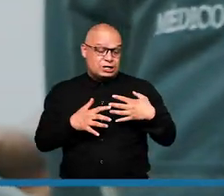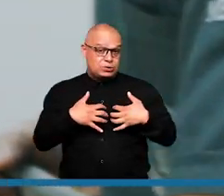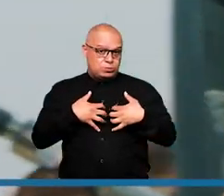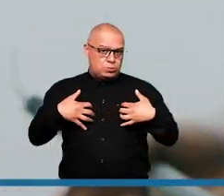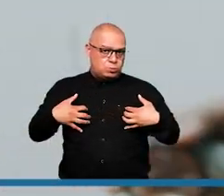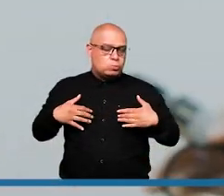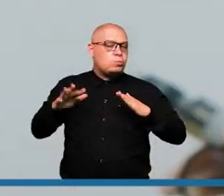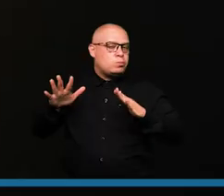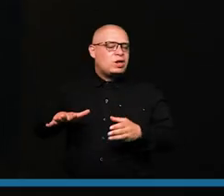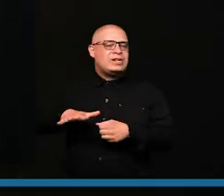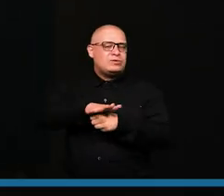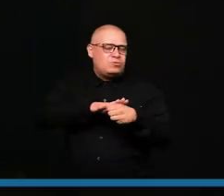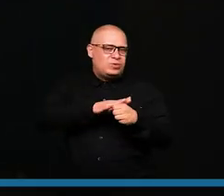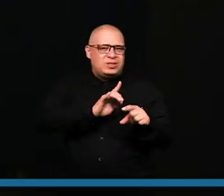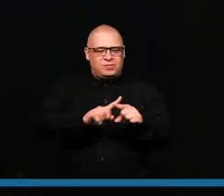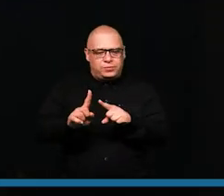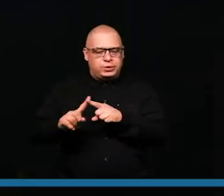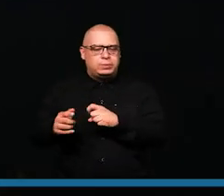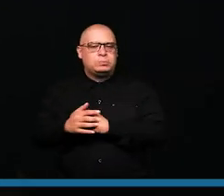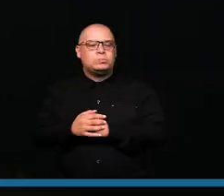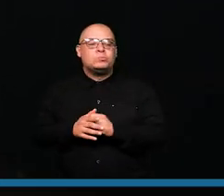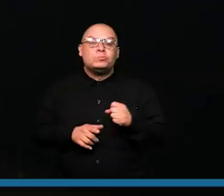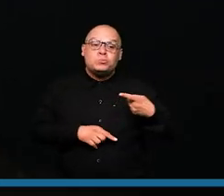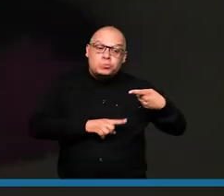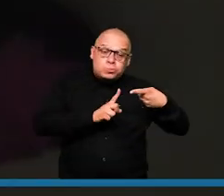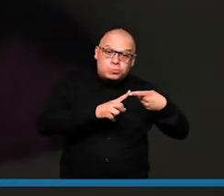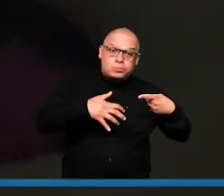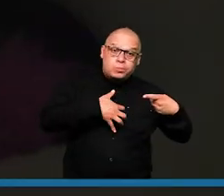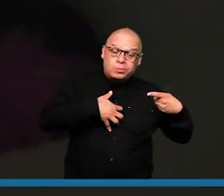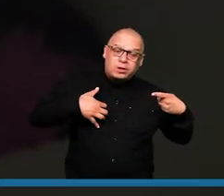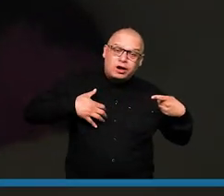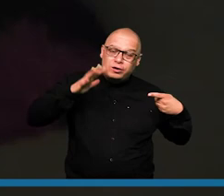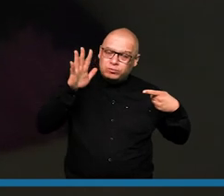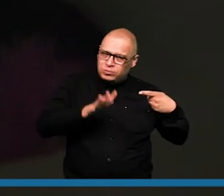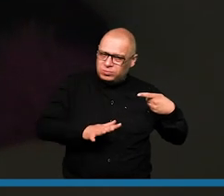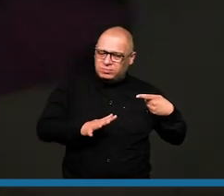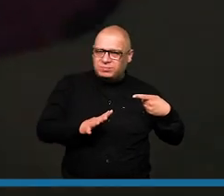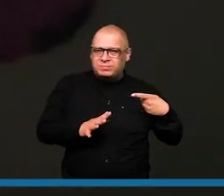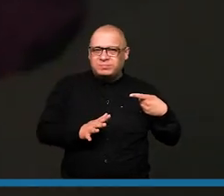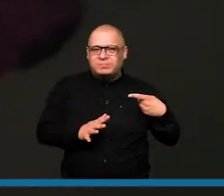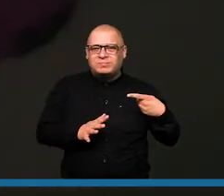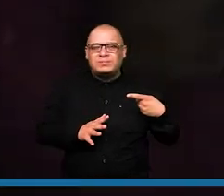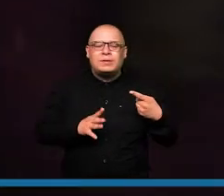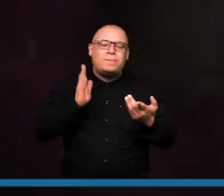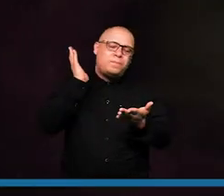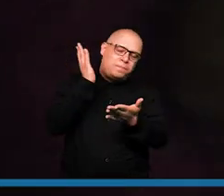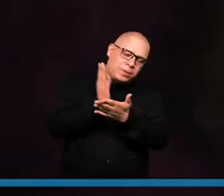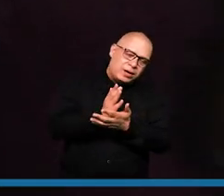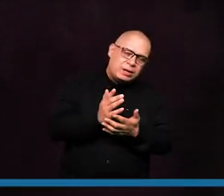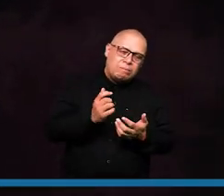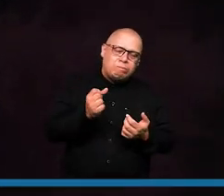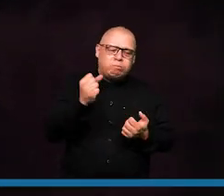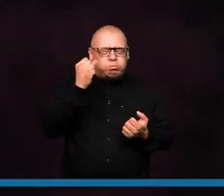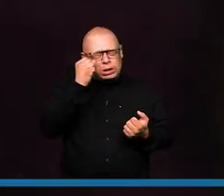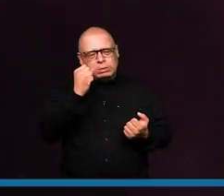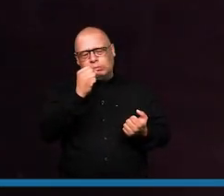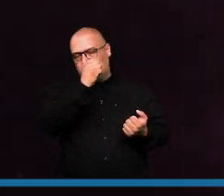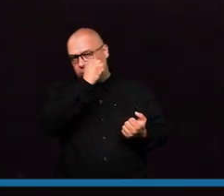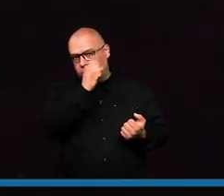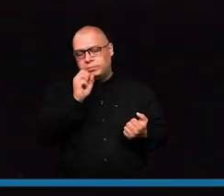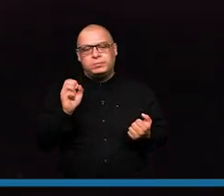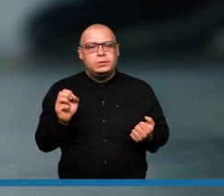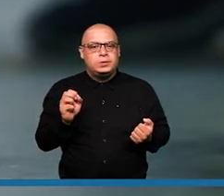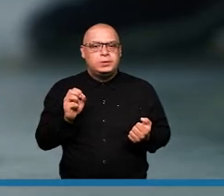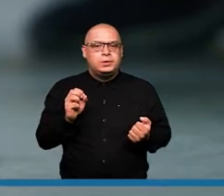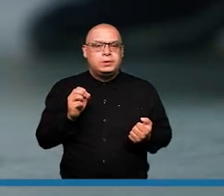casuísticas diferentes, una tenía una historia previa de trauma, pues pueden sufrir lesiones en donde